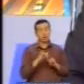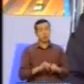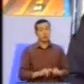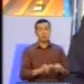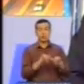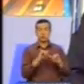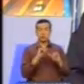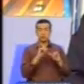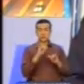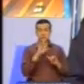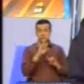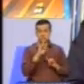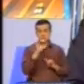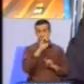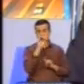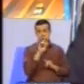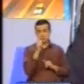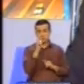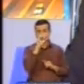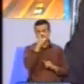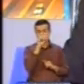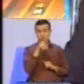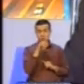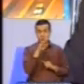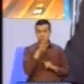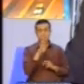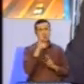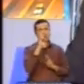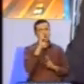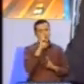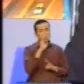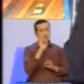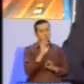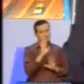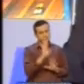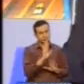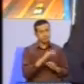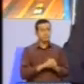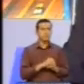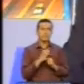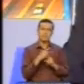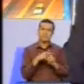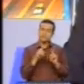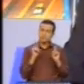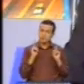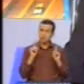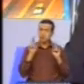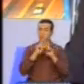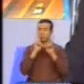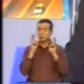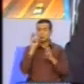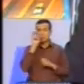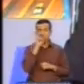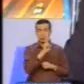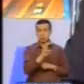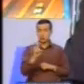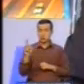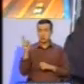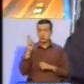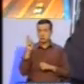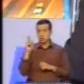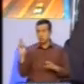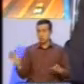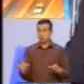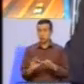por lo menos al 8 o el 10% del PIB. Ojalá que sea así. Pero el tema es que el turismo debería ir